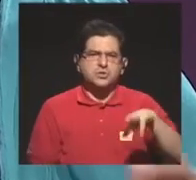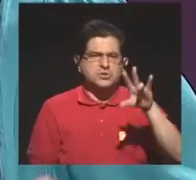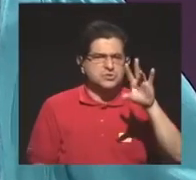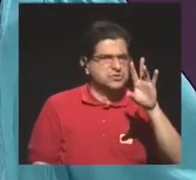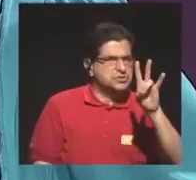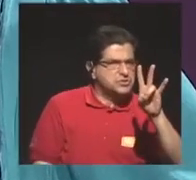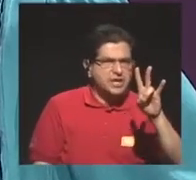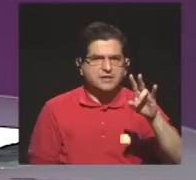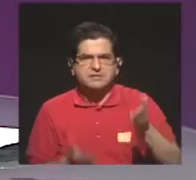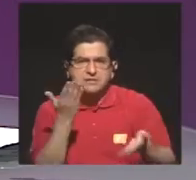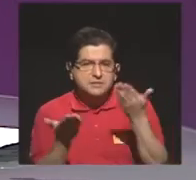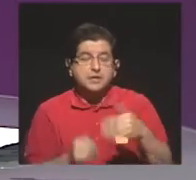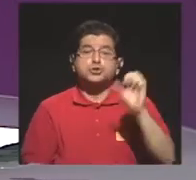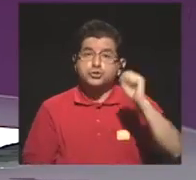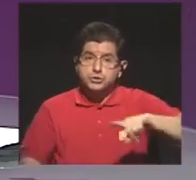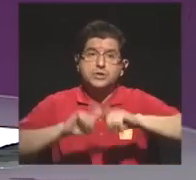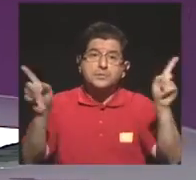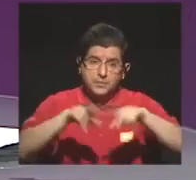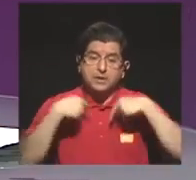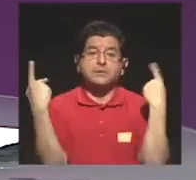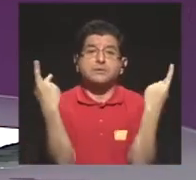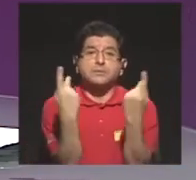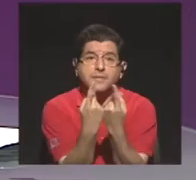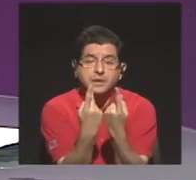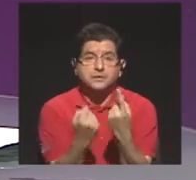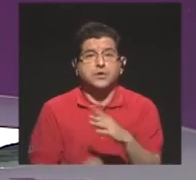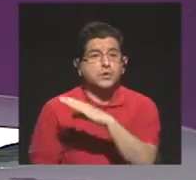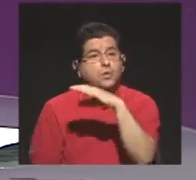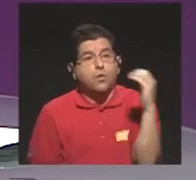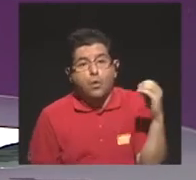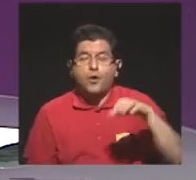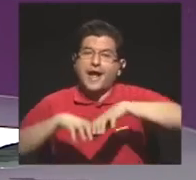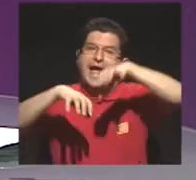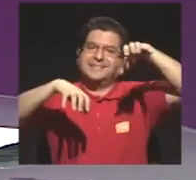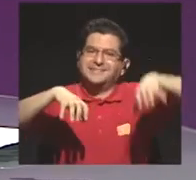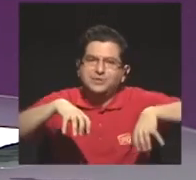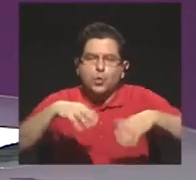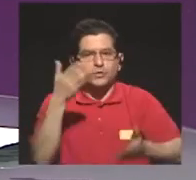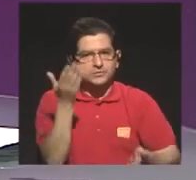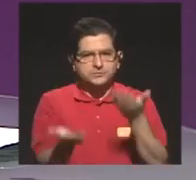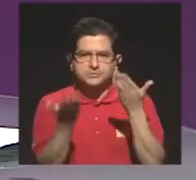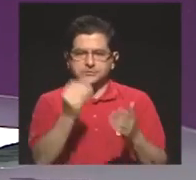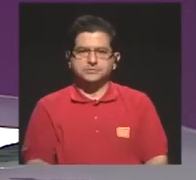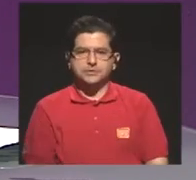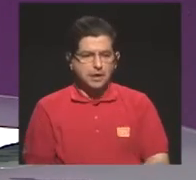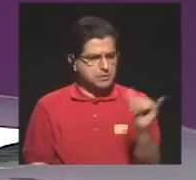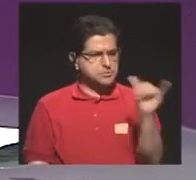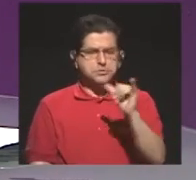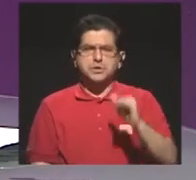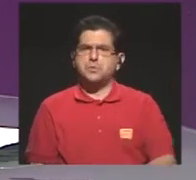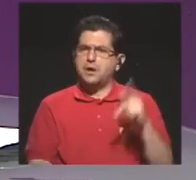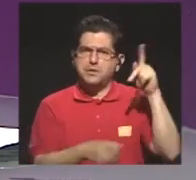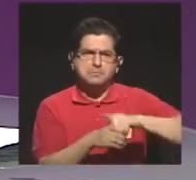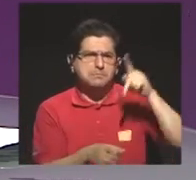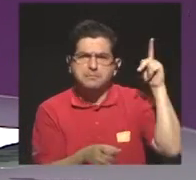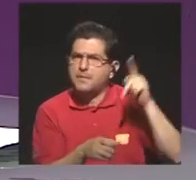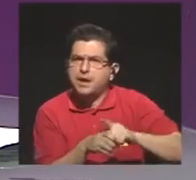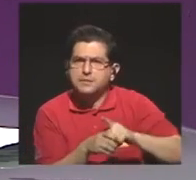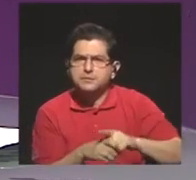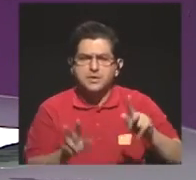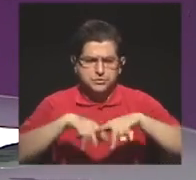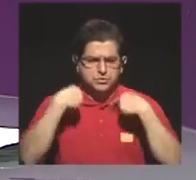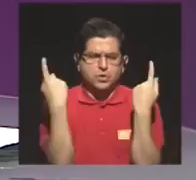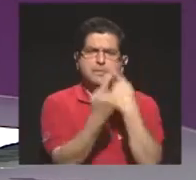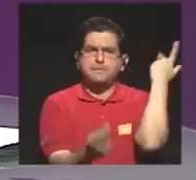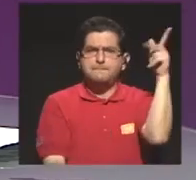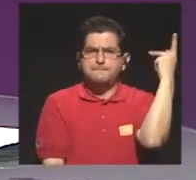Evidentemente, pero también hay cantones donde también la participación de